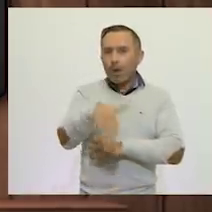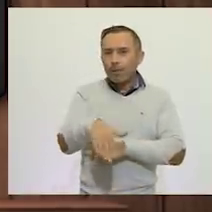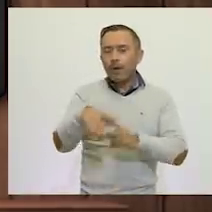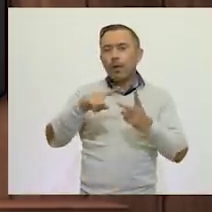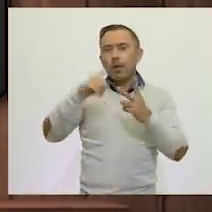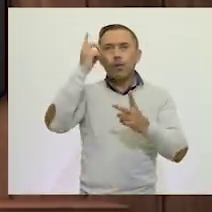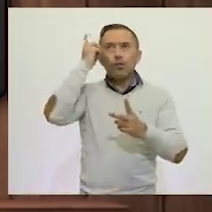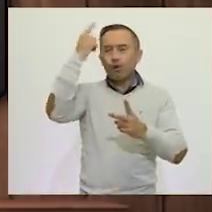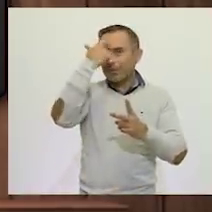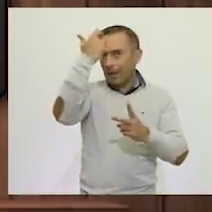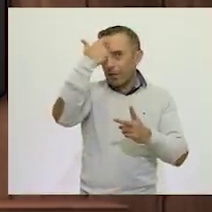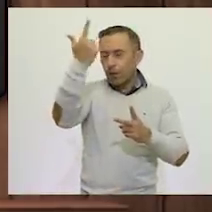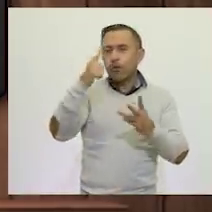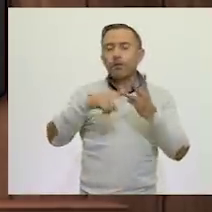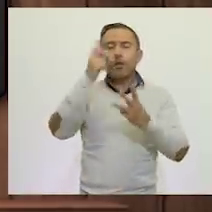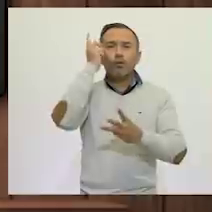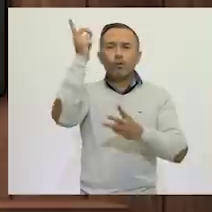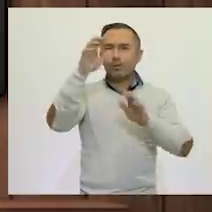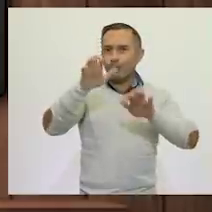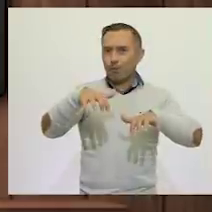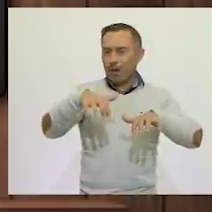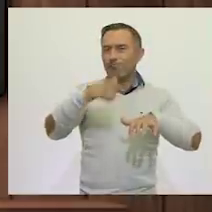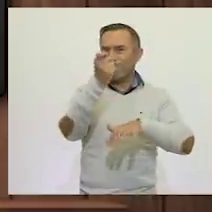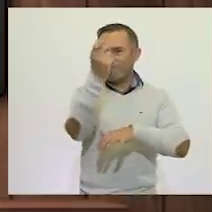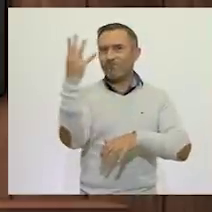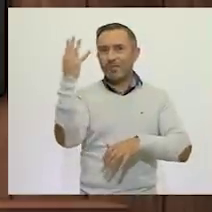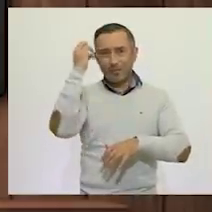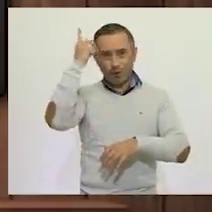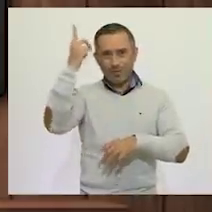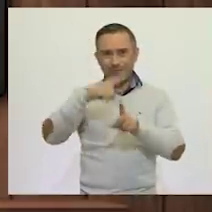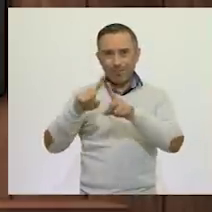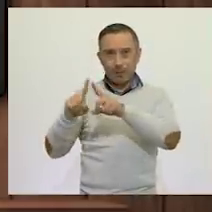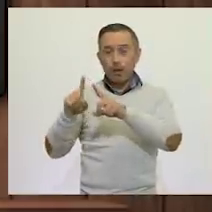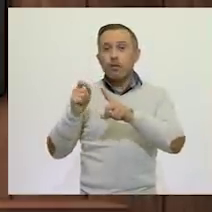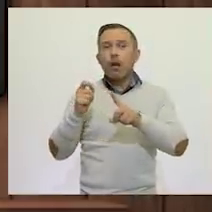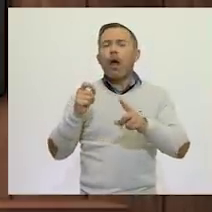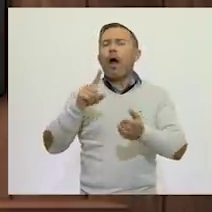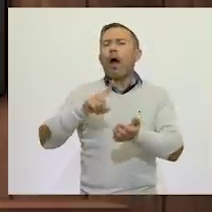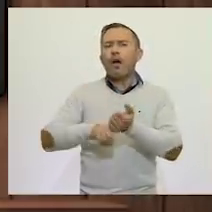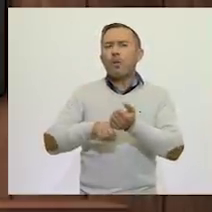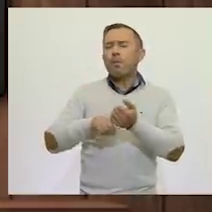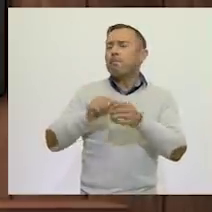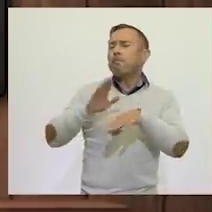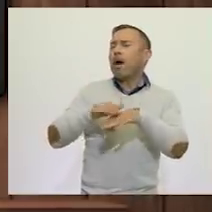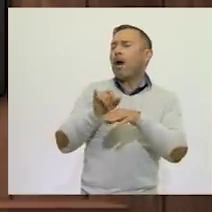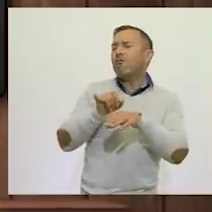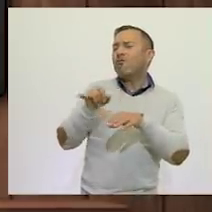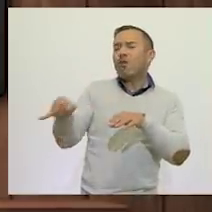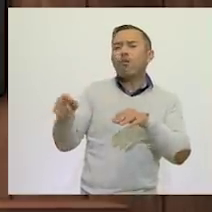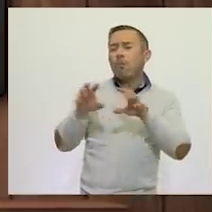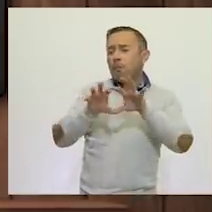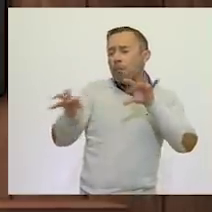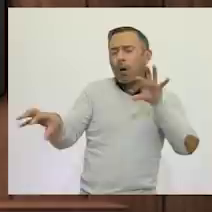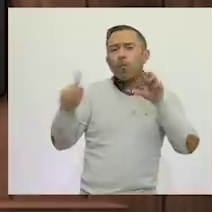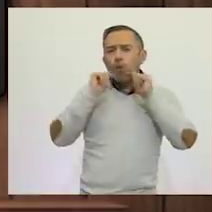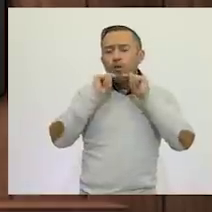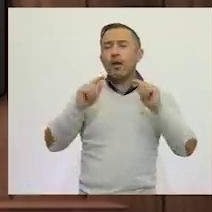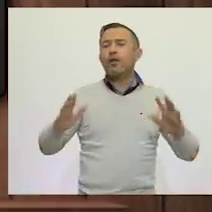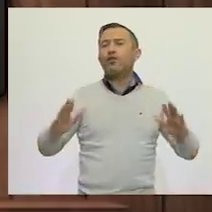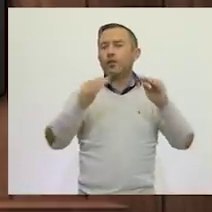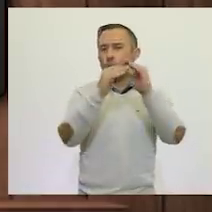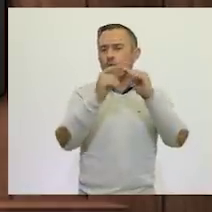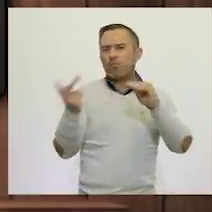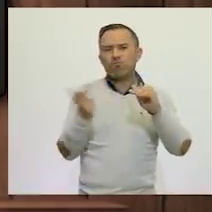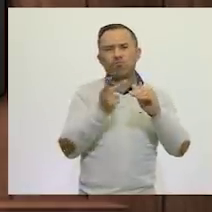de la lluvia. Aunque estaban geográficamente alejados, los mayas tuvieron una estrecha relación cultural con Teotihuacán y con la tercera ciudad